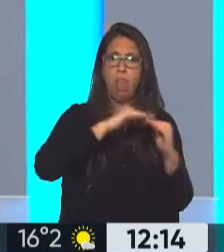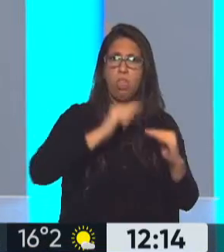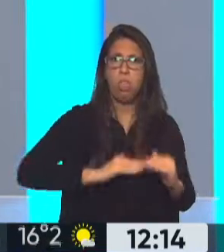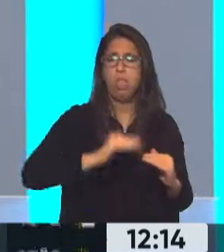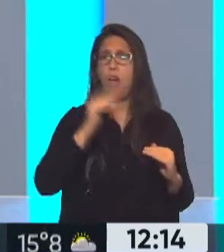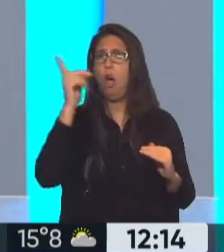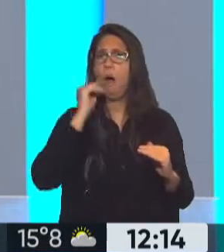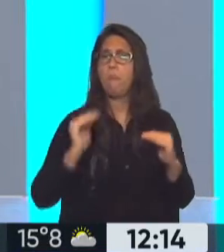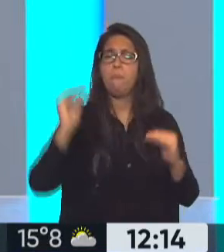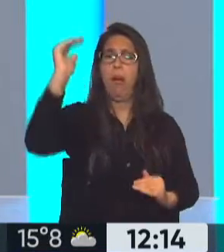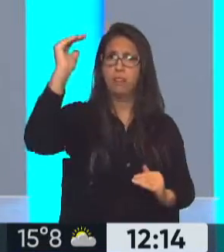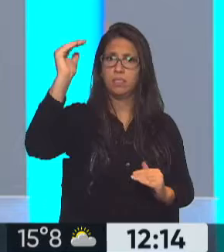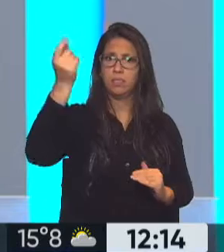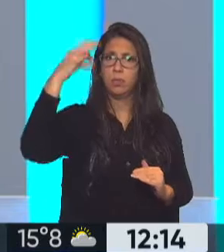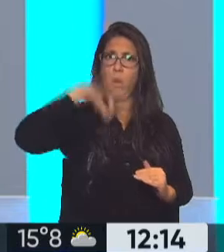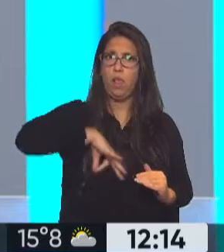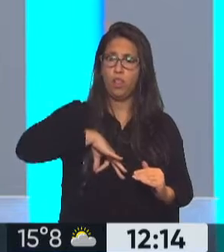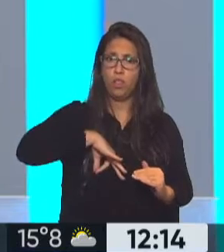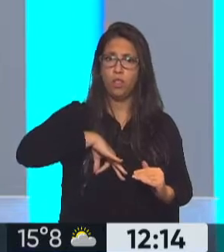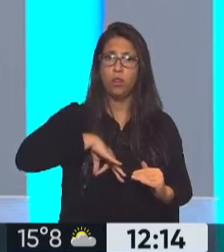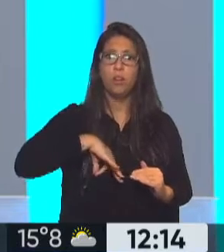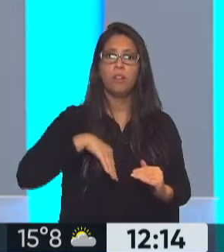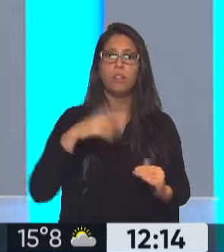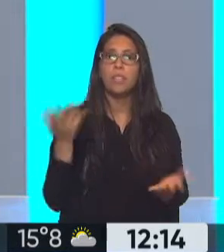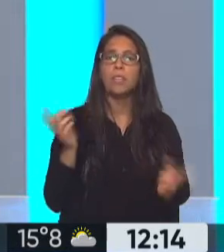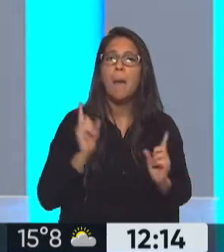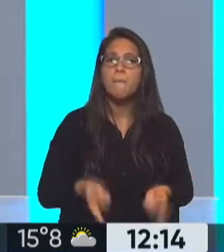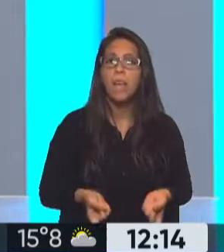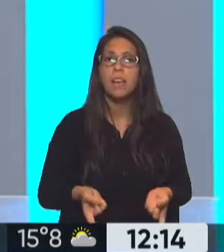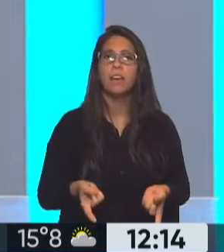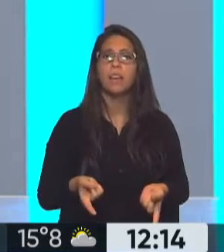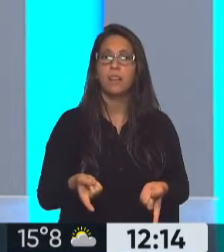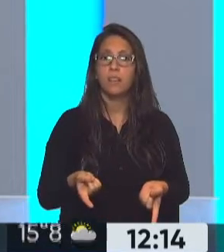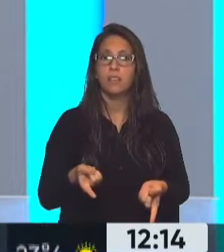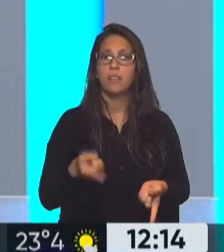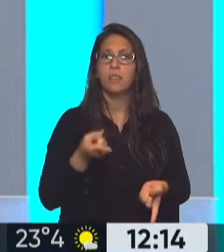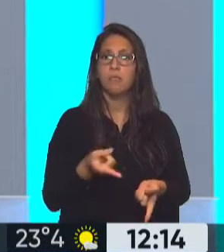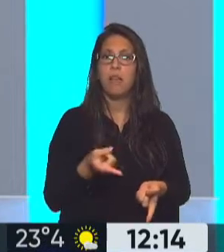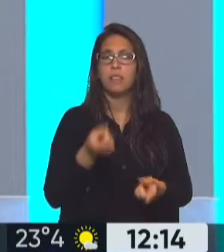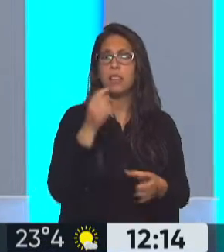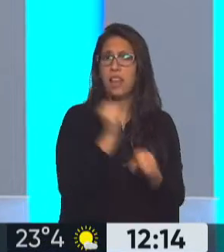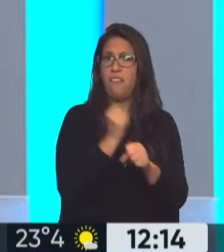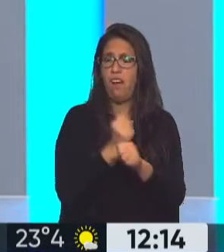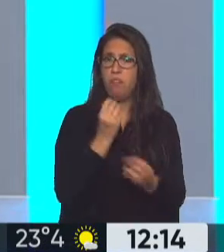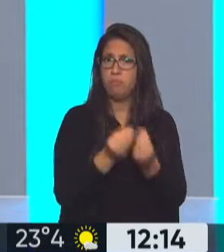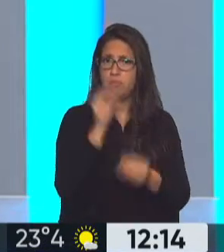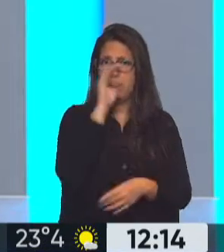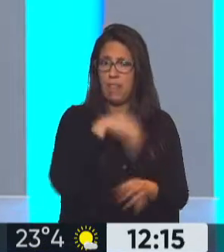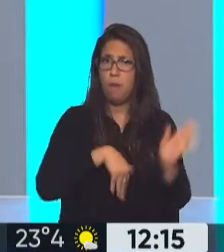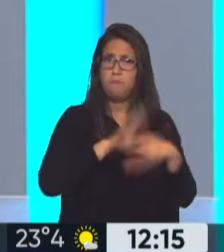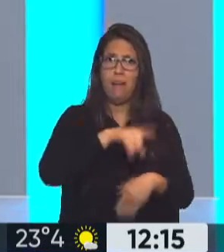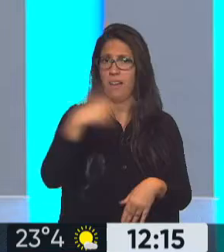los ingresos totales, es decir, no solo los laborales, y además tenés mayores niveles de informalidad que en las